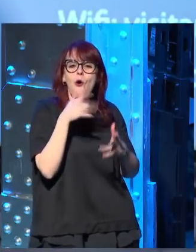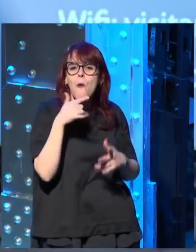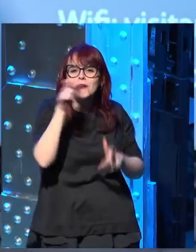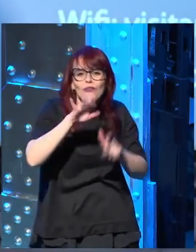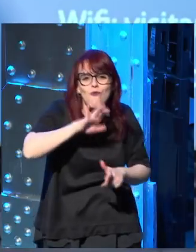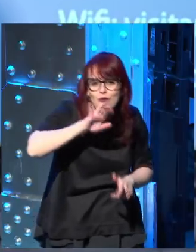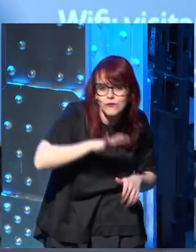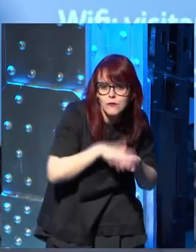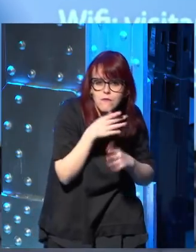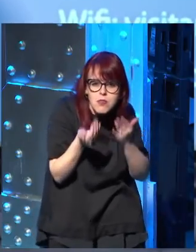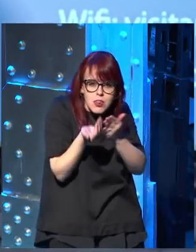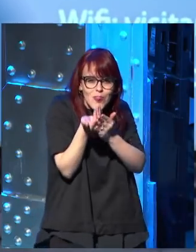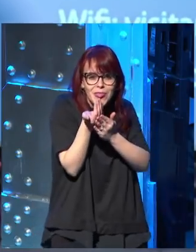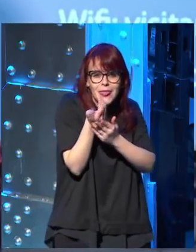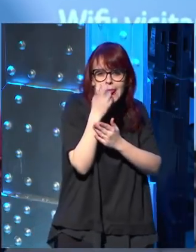el día.